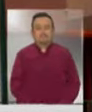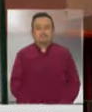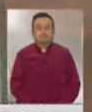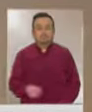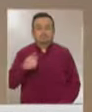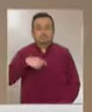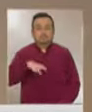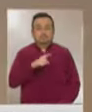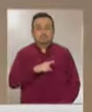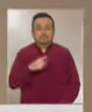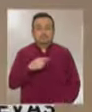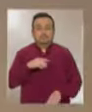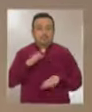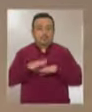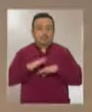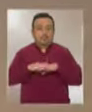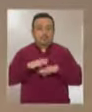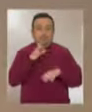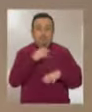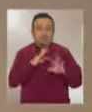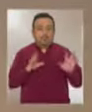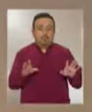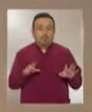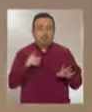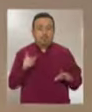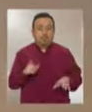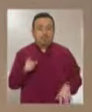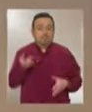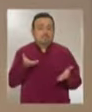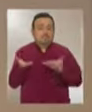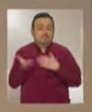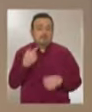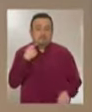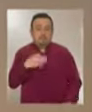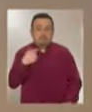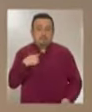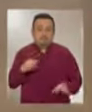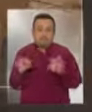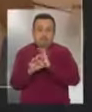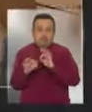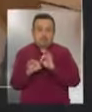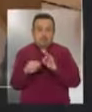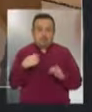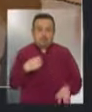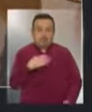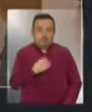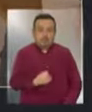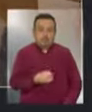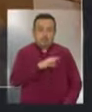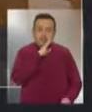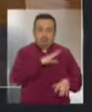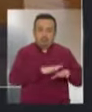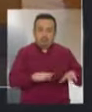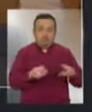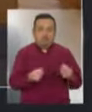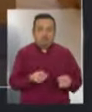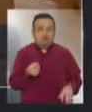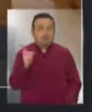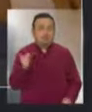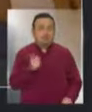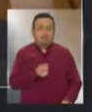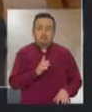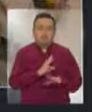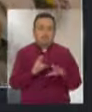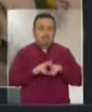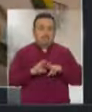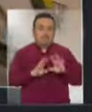están teniendo permisos, lamentablemente, porque no son un servicio prioritario, pero yo les expliqué de que tenía a mi hijo, que se le mojó la cama, y que ellos no podían hacer